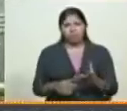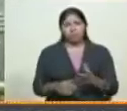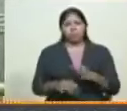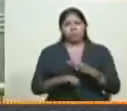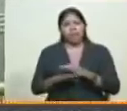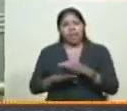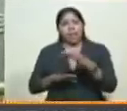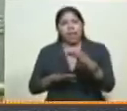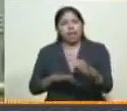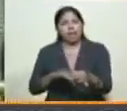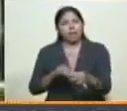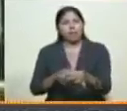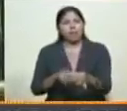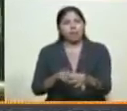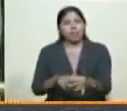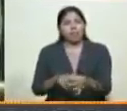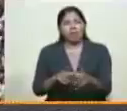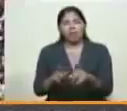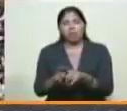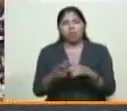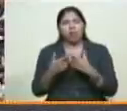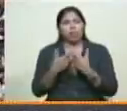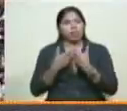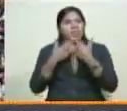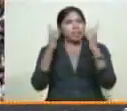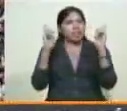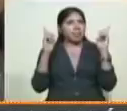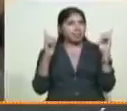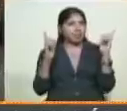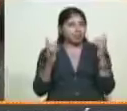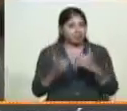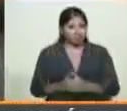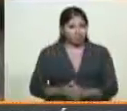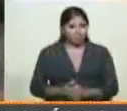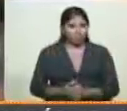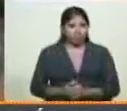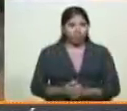libertad, Bolívar libertador.